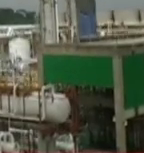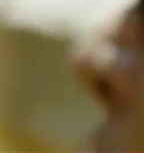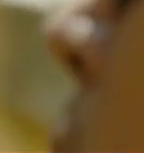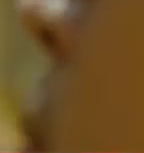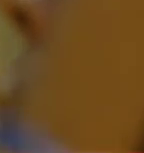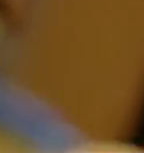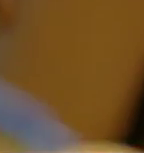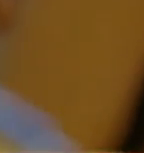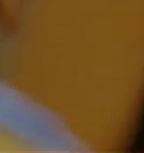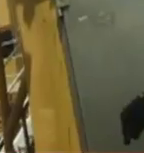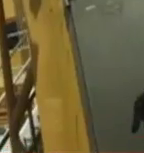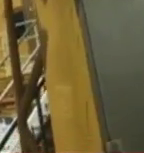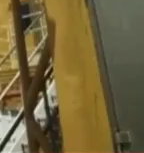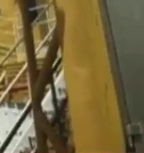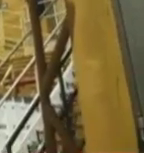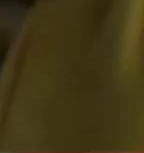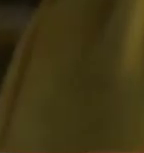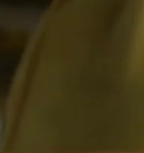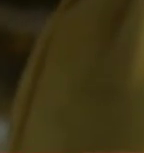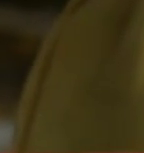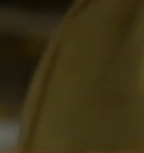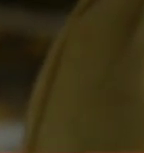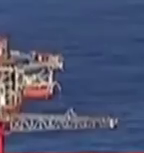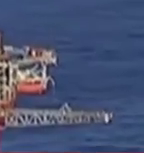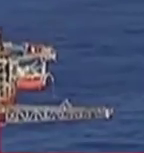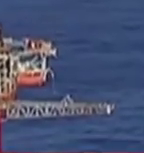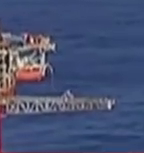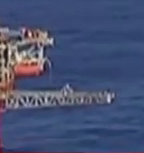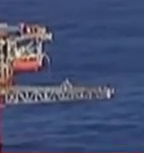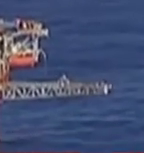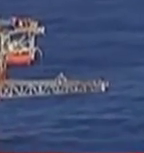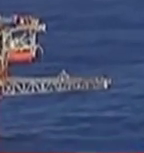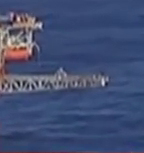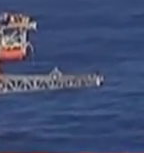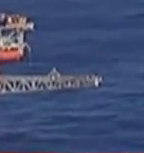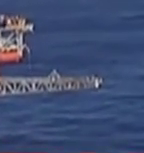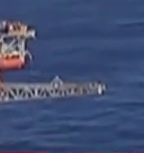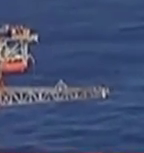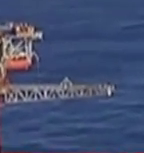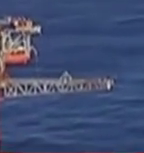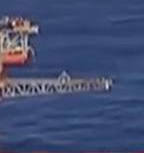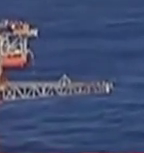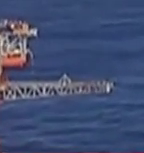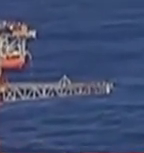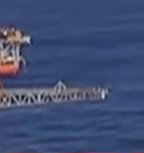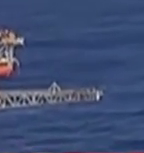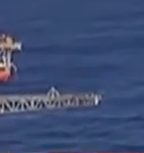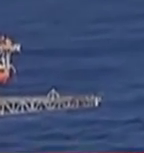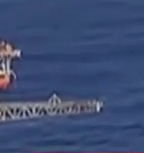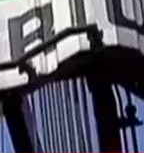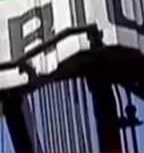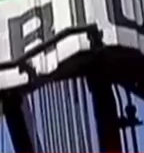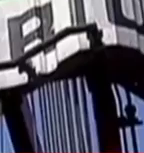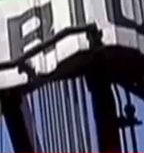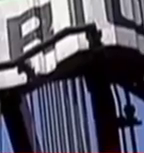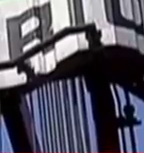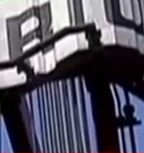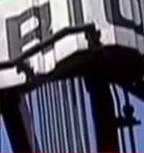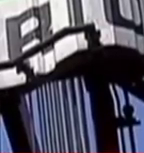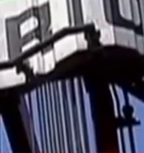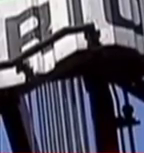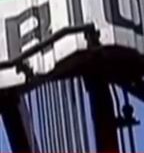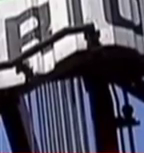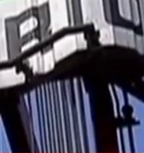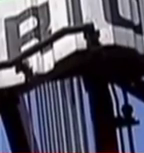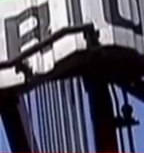que se ganaron en la cuenca Tampico-Misantla, 2 están en asociación con la compañía española Cepsa y